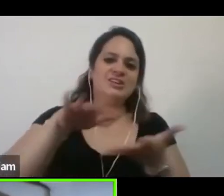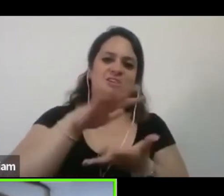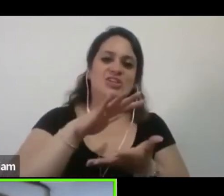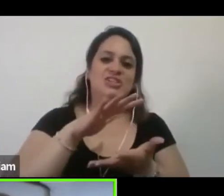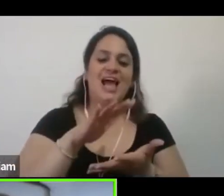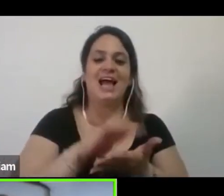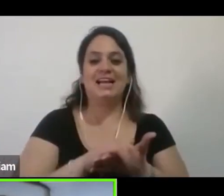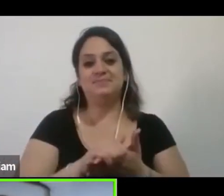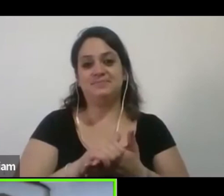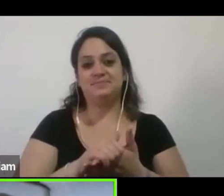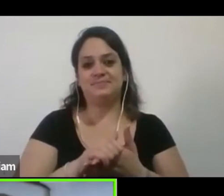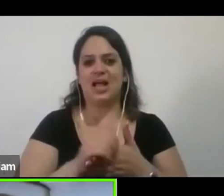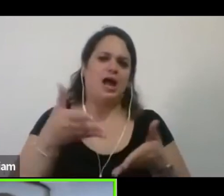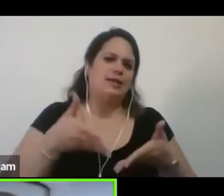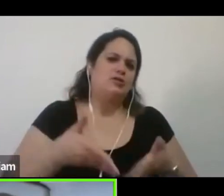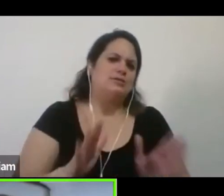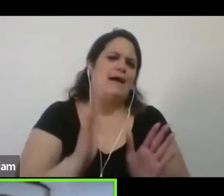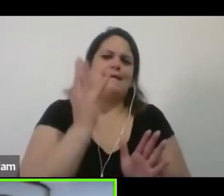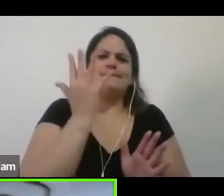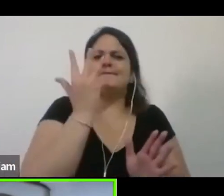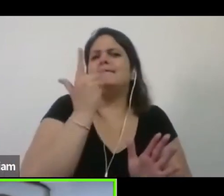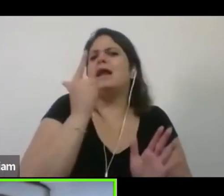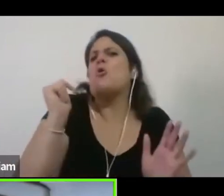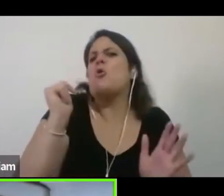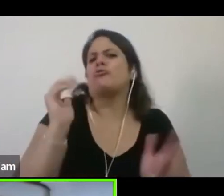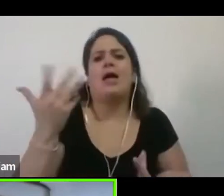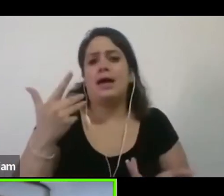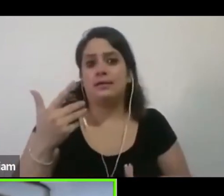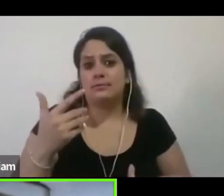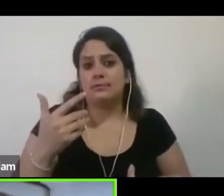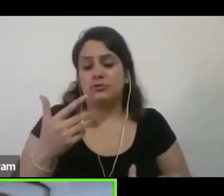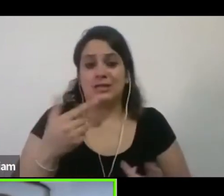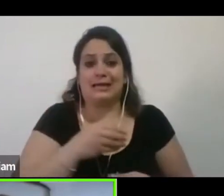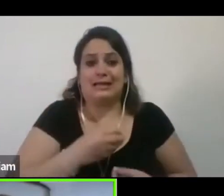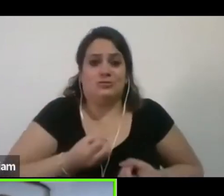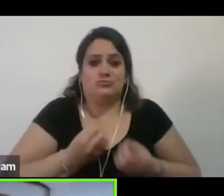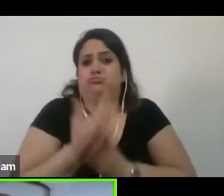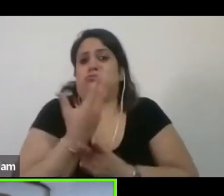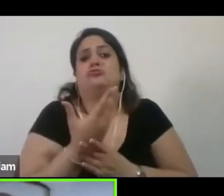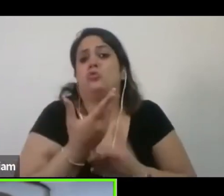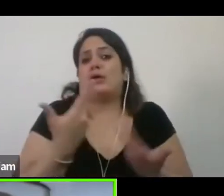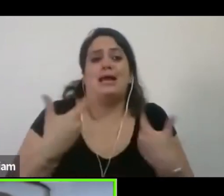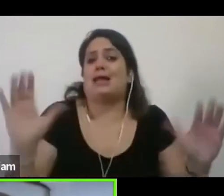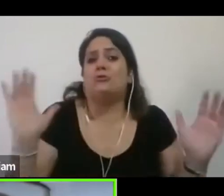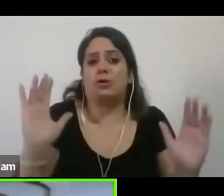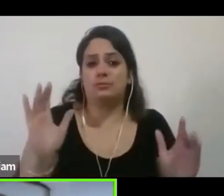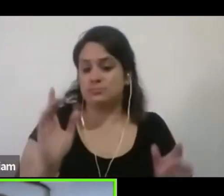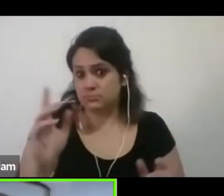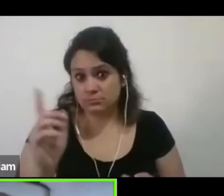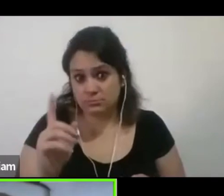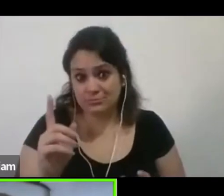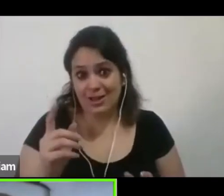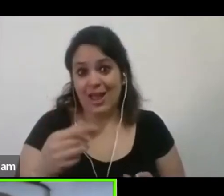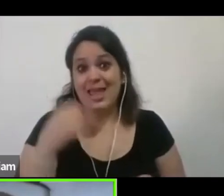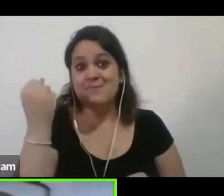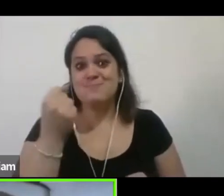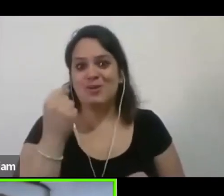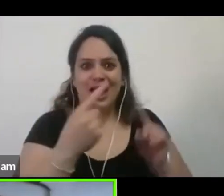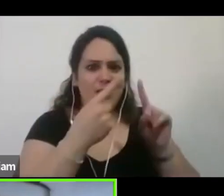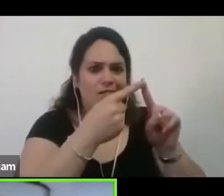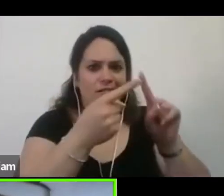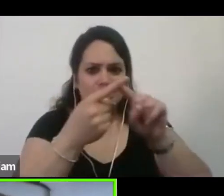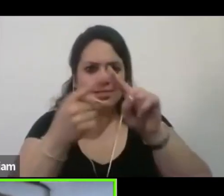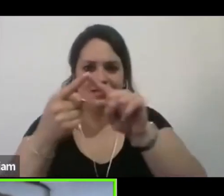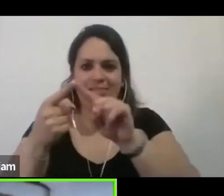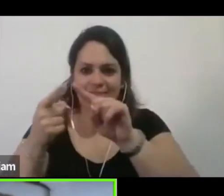tiene que nacerle y bueno, y cuestiones así. El tema sería que, bueno, que vayan